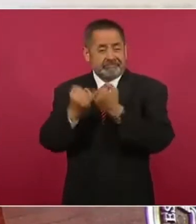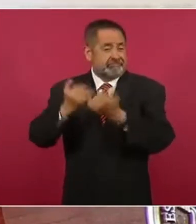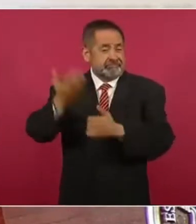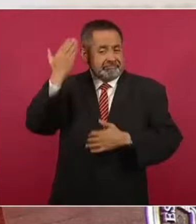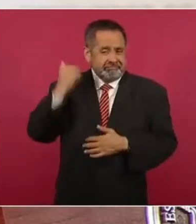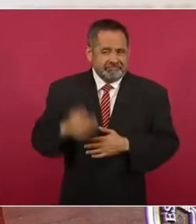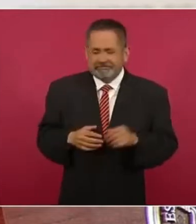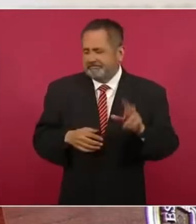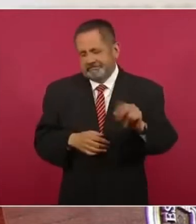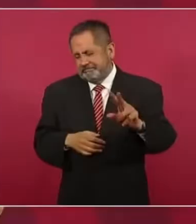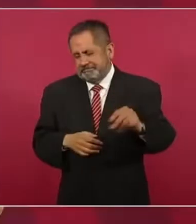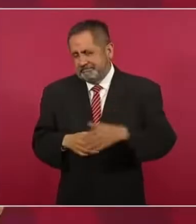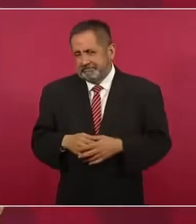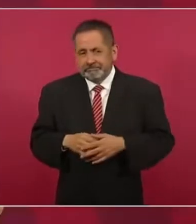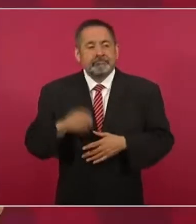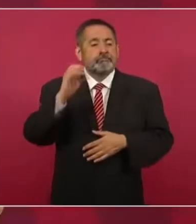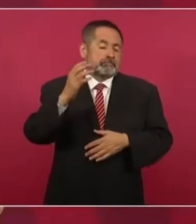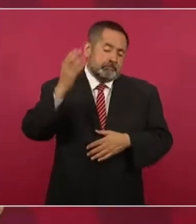un ciudadano imaginario,